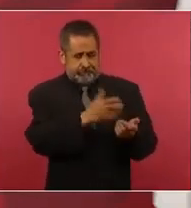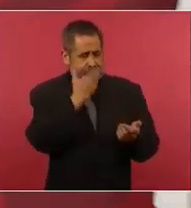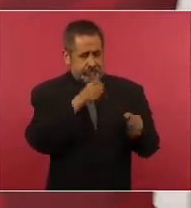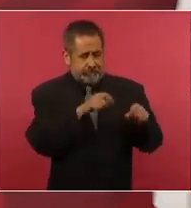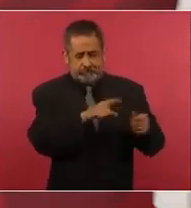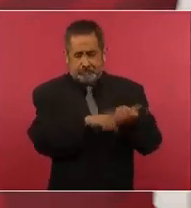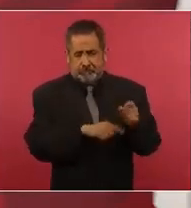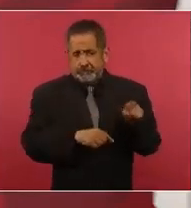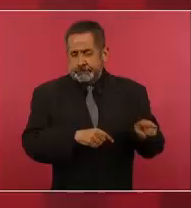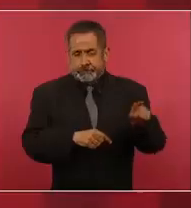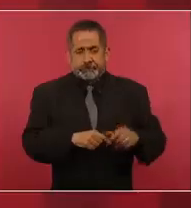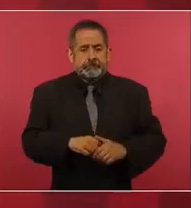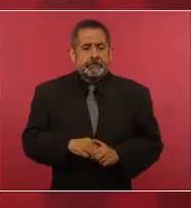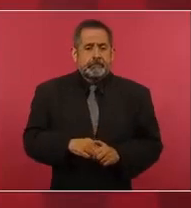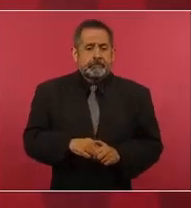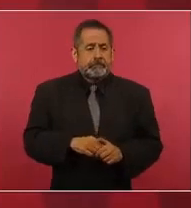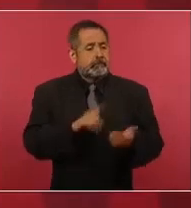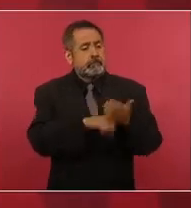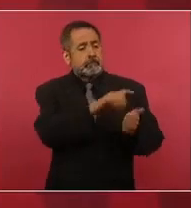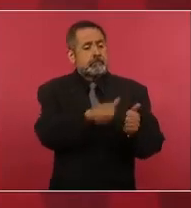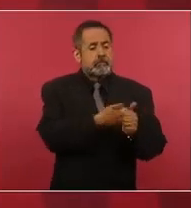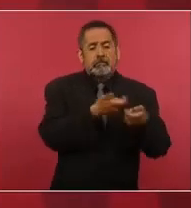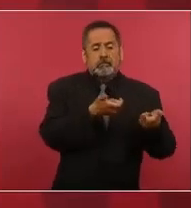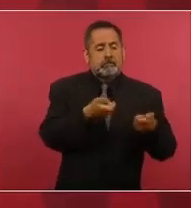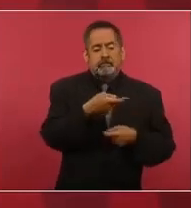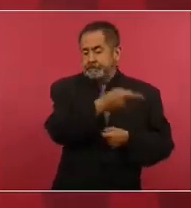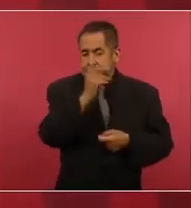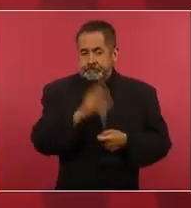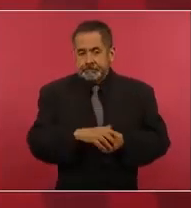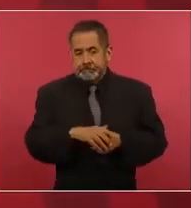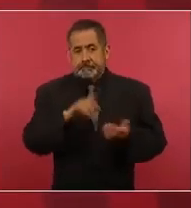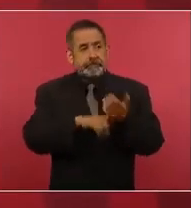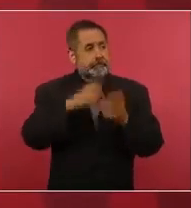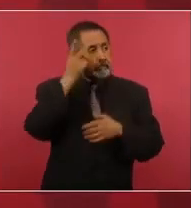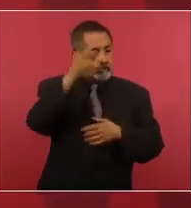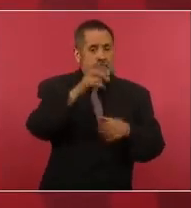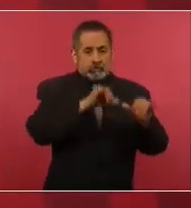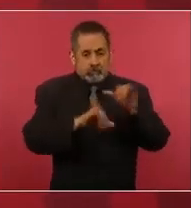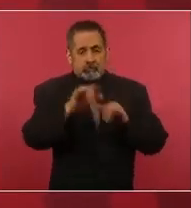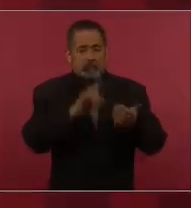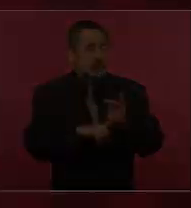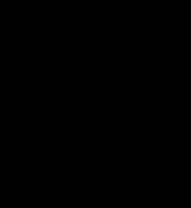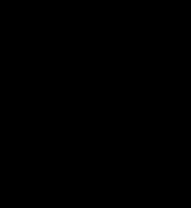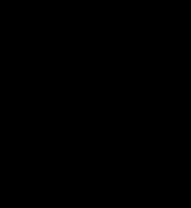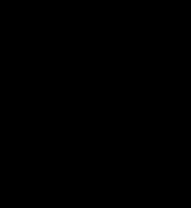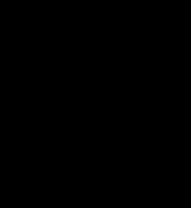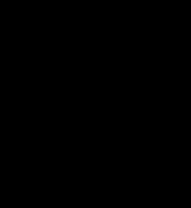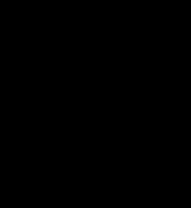conservadores y sus patrocinadores, los dueños de laboratorios y de las grandes